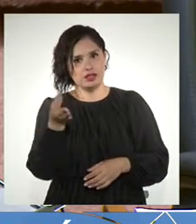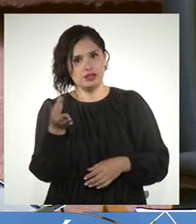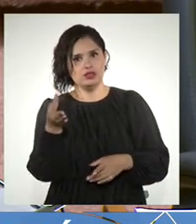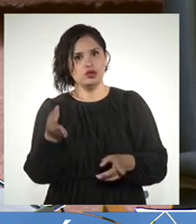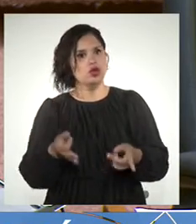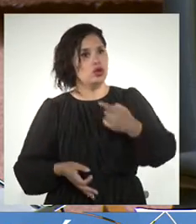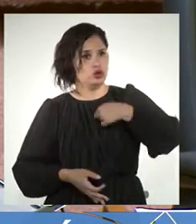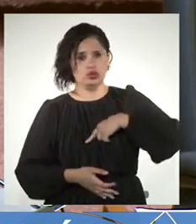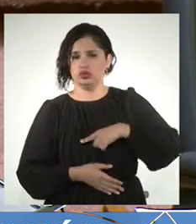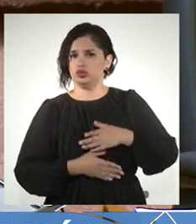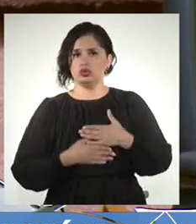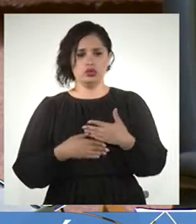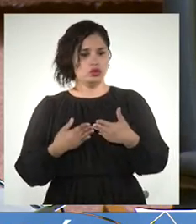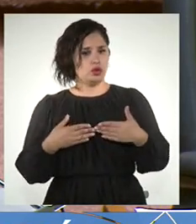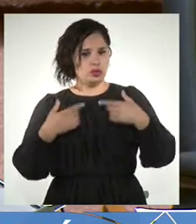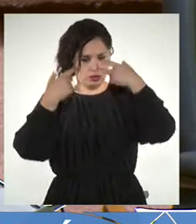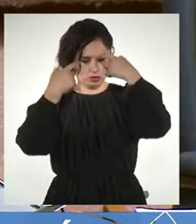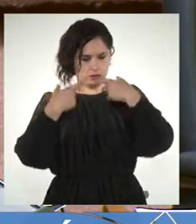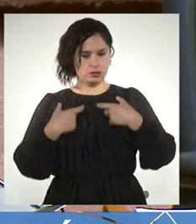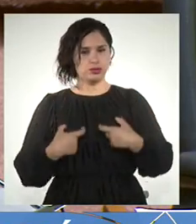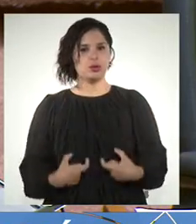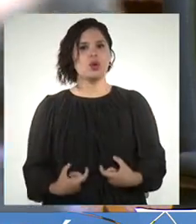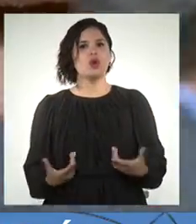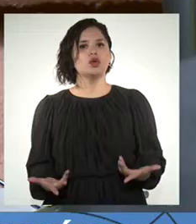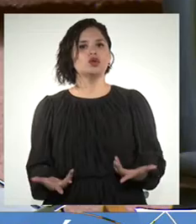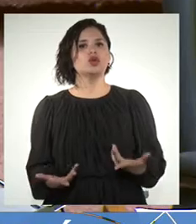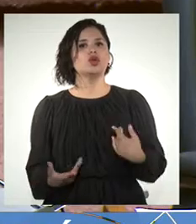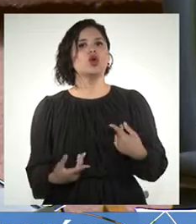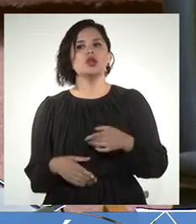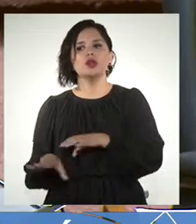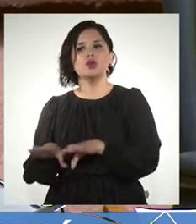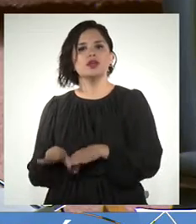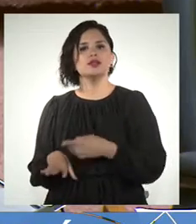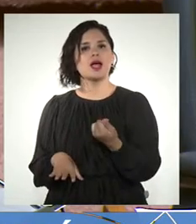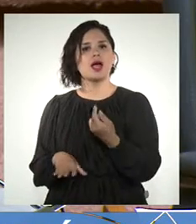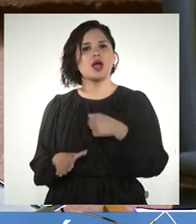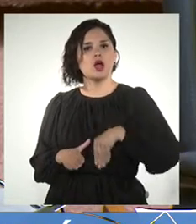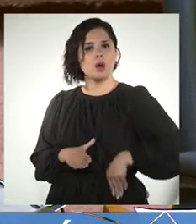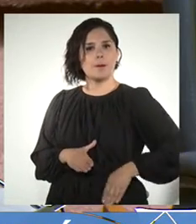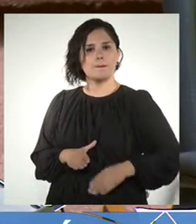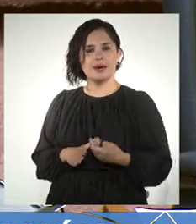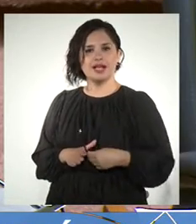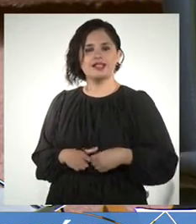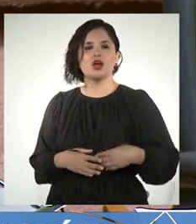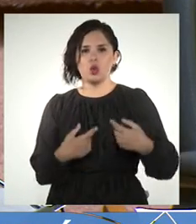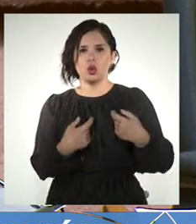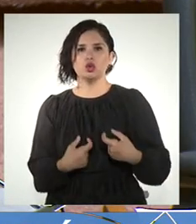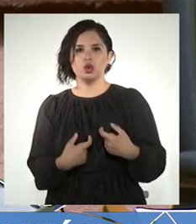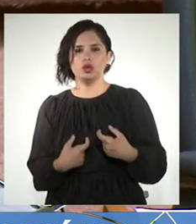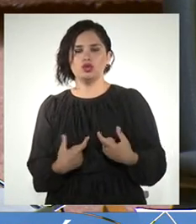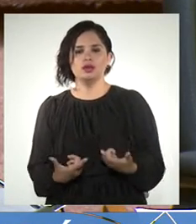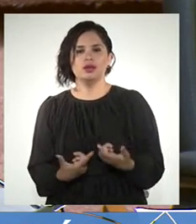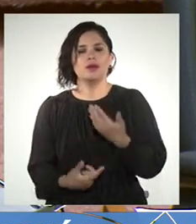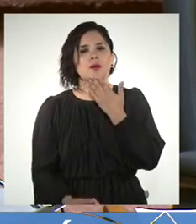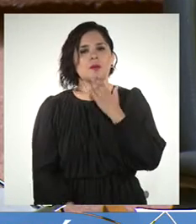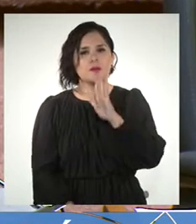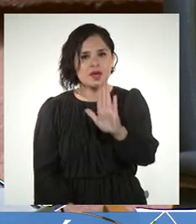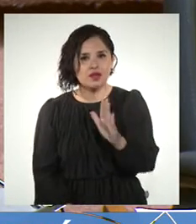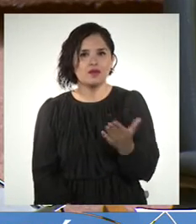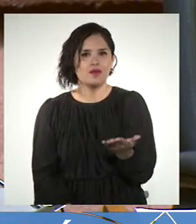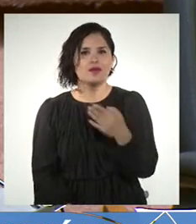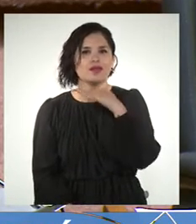someter a este escáner respecto de nuestro patrimonio. Se mejora la definición sobre el uso de